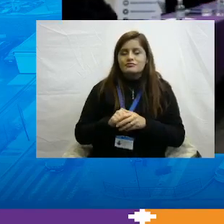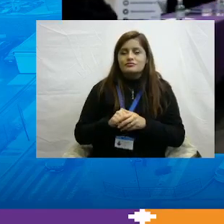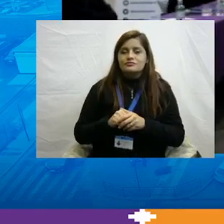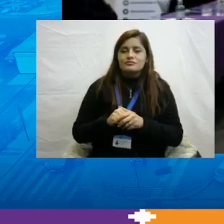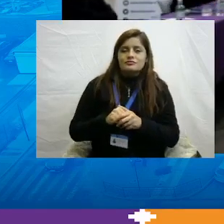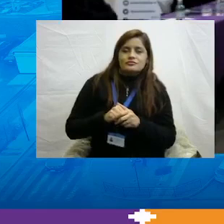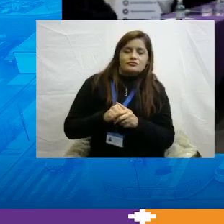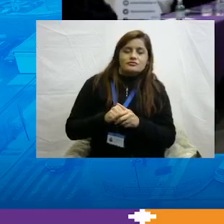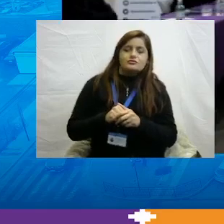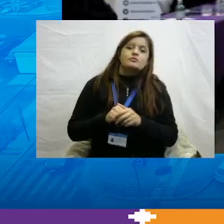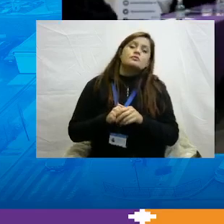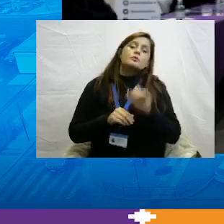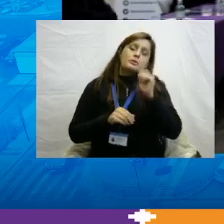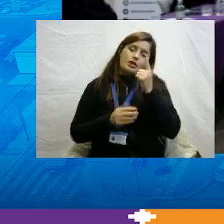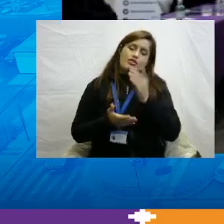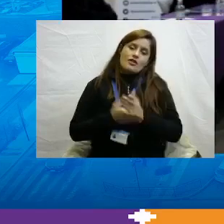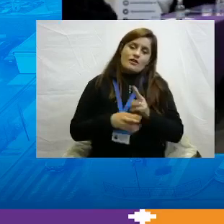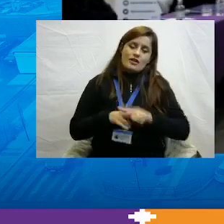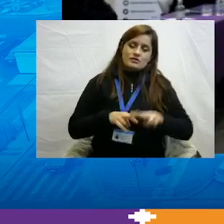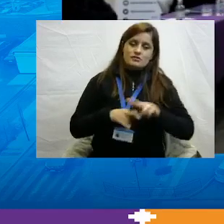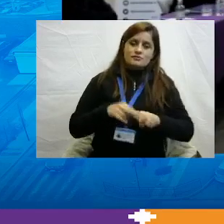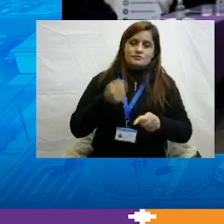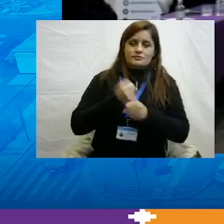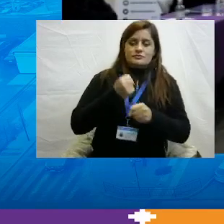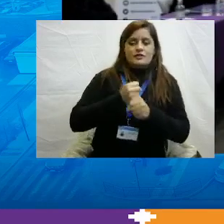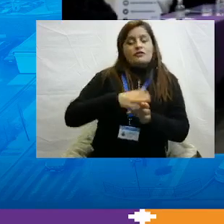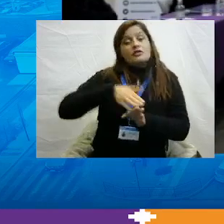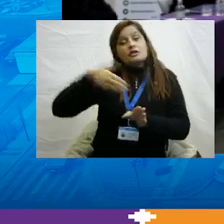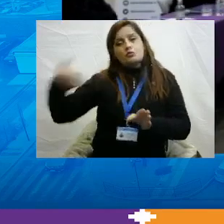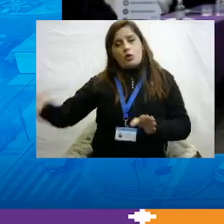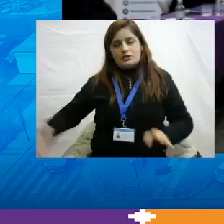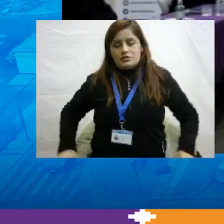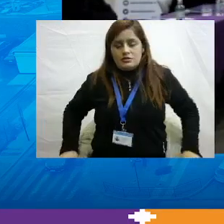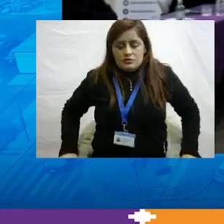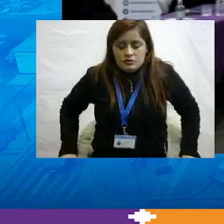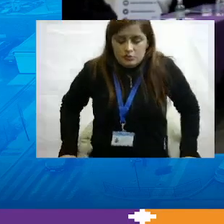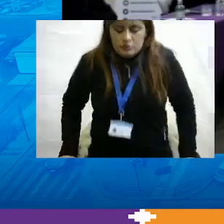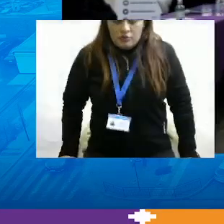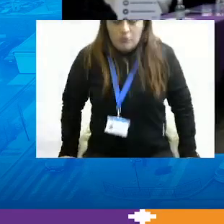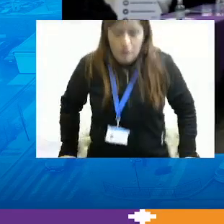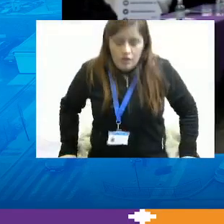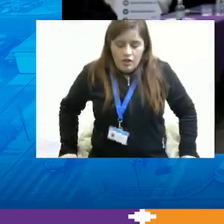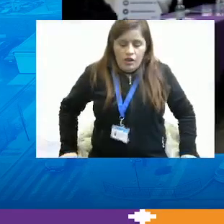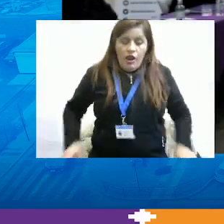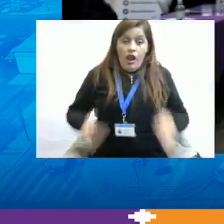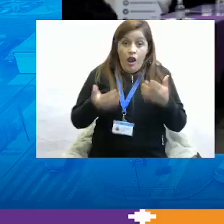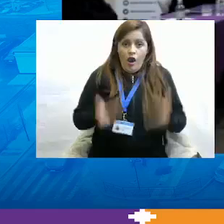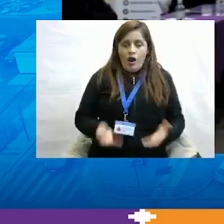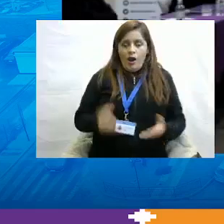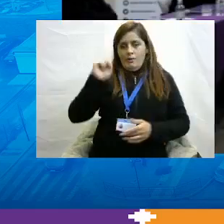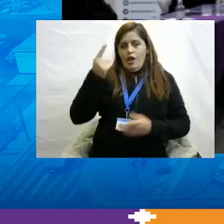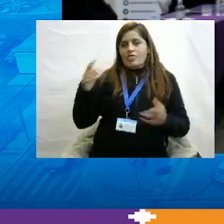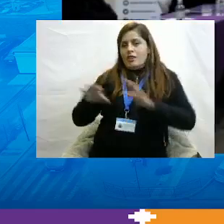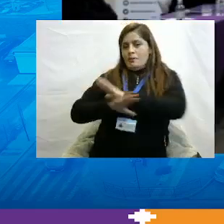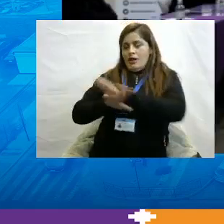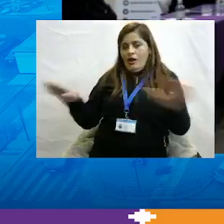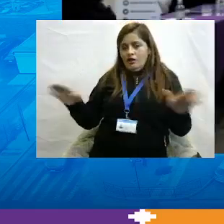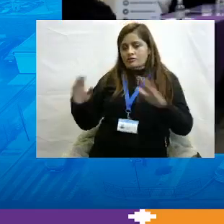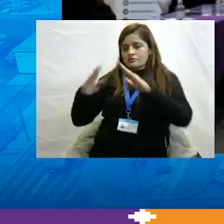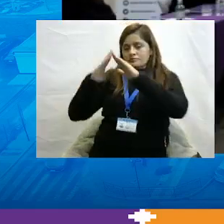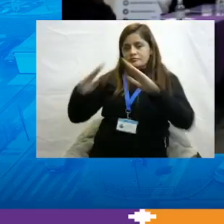Evidentemente hay que hacer todo el trabajo también posterior. Recién ahora se está planteando el dar término al comodato, o sea, ni